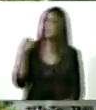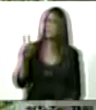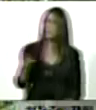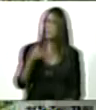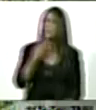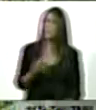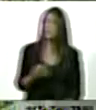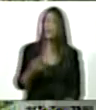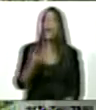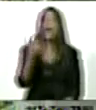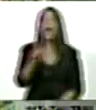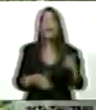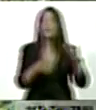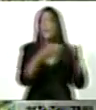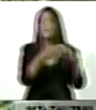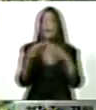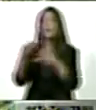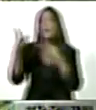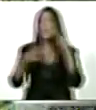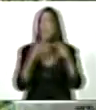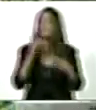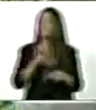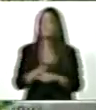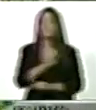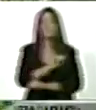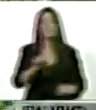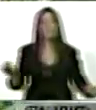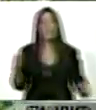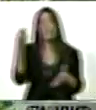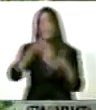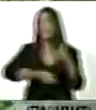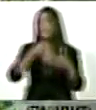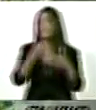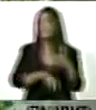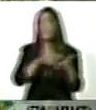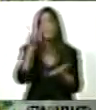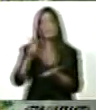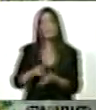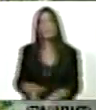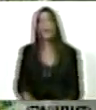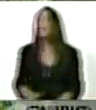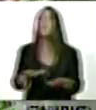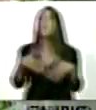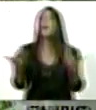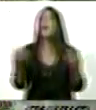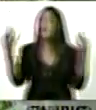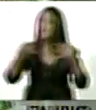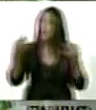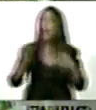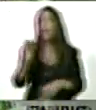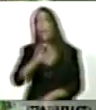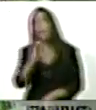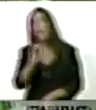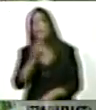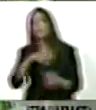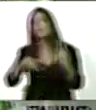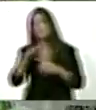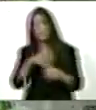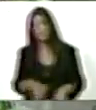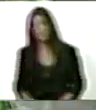que habían partidos políticos que no iban a poder participar. ¿En qué estatus se encuentra? ¿Cuál es la verdad o el estatus de esa